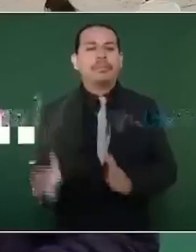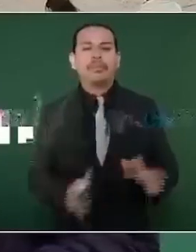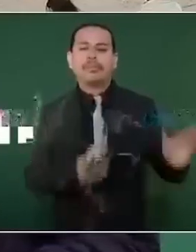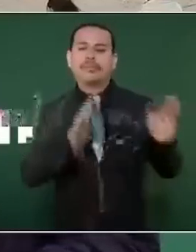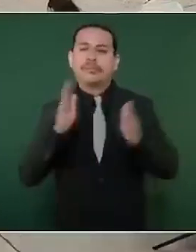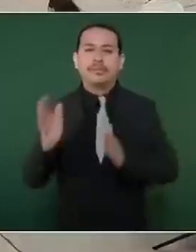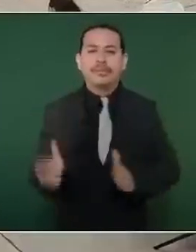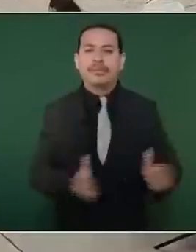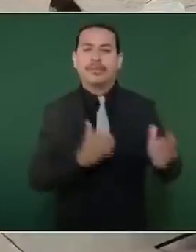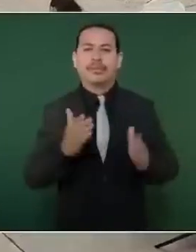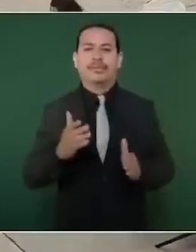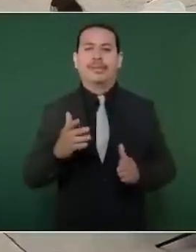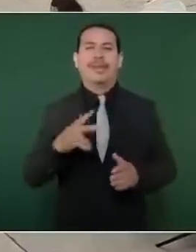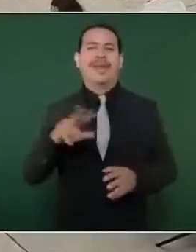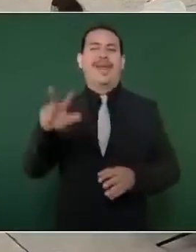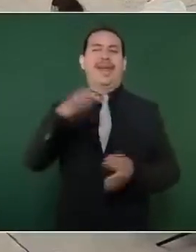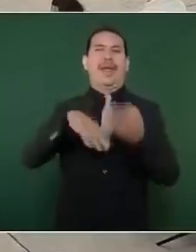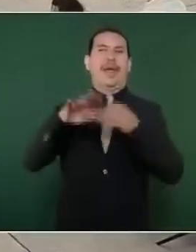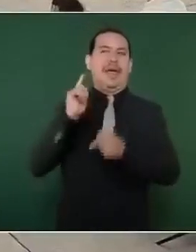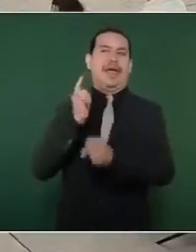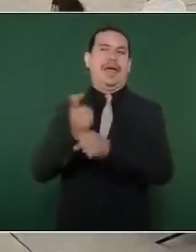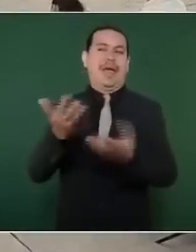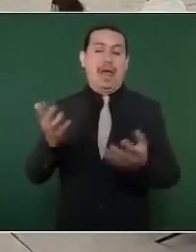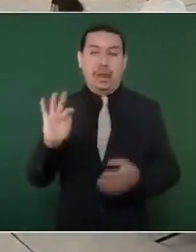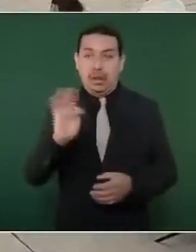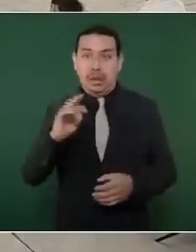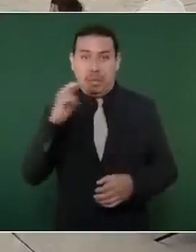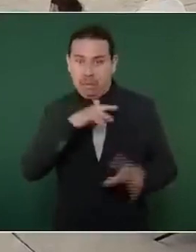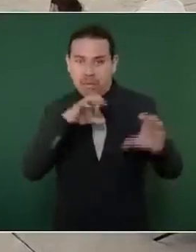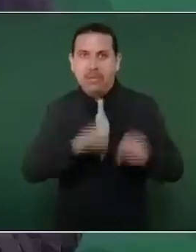pues todo el mundo sabría,